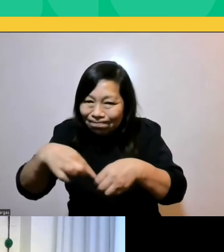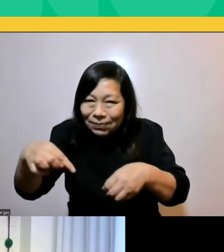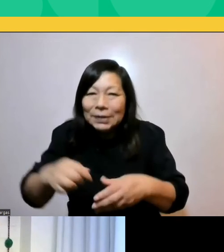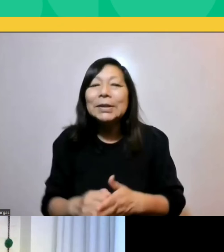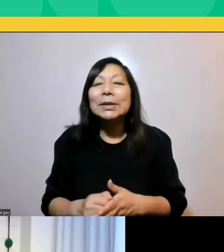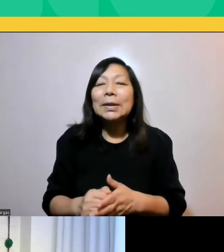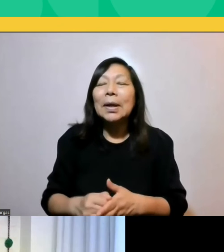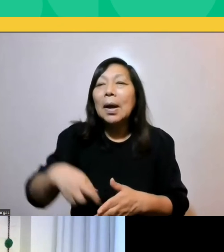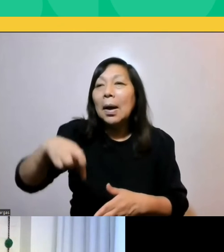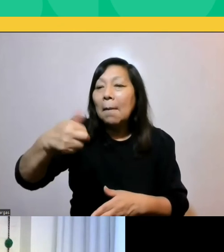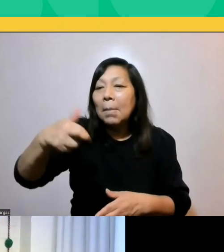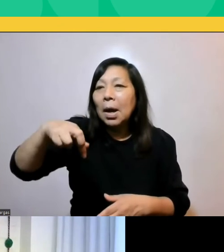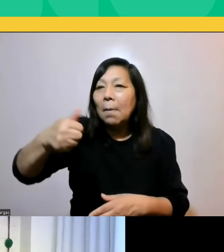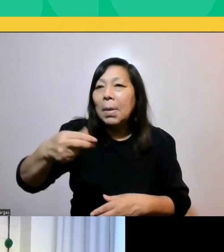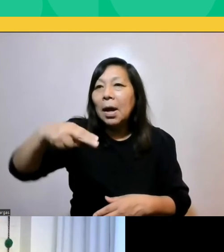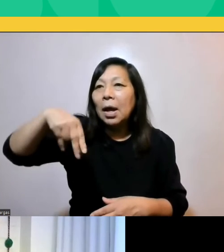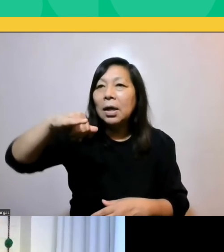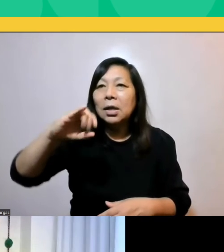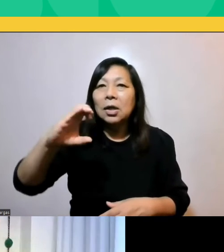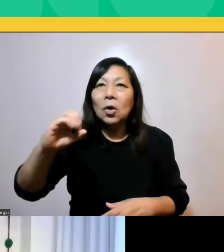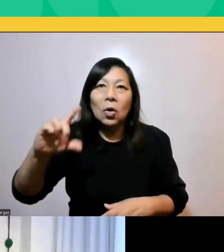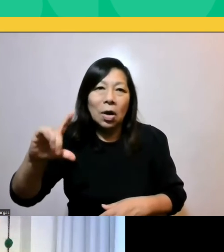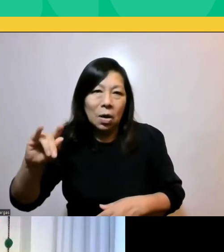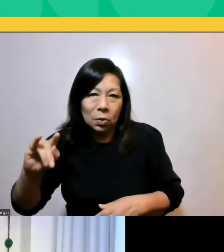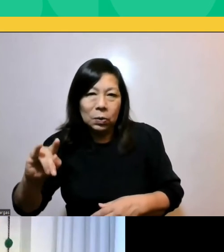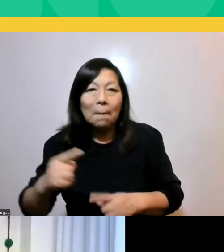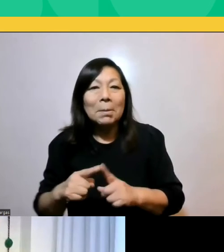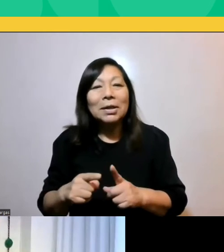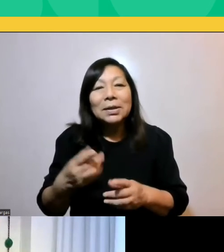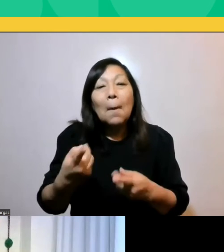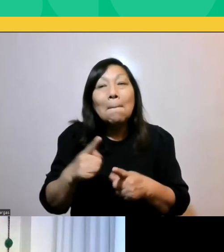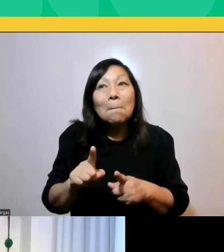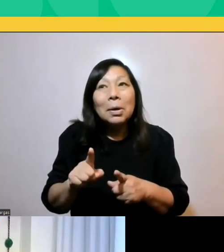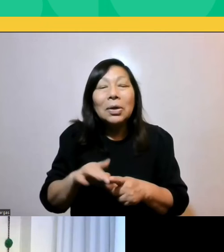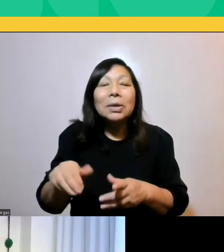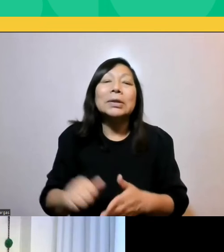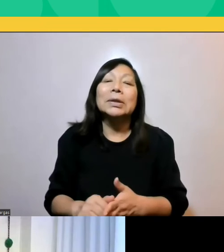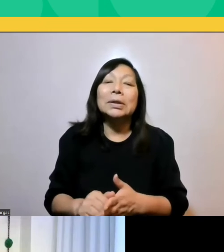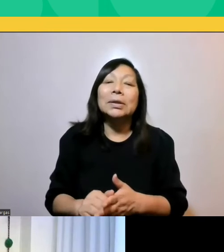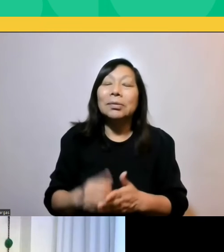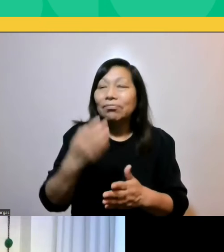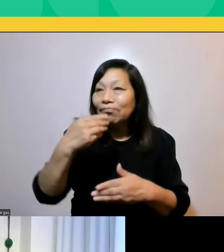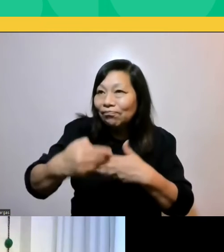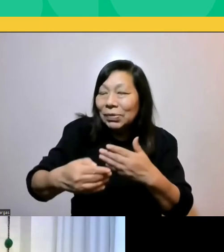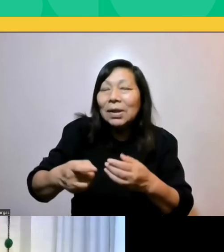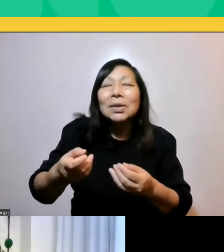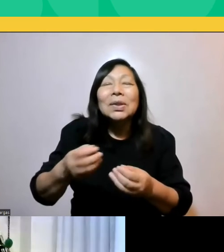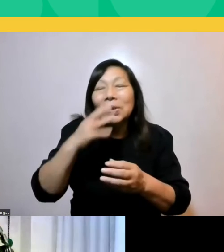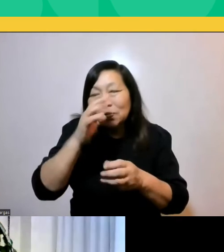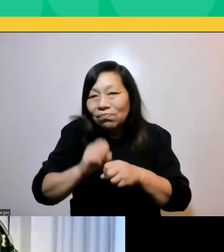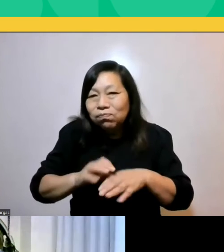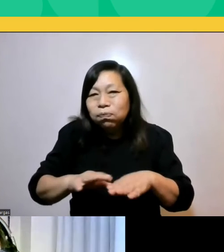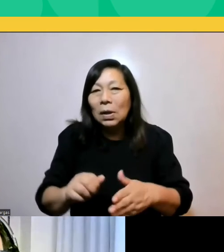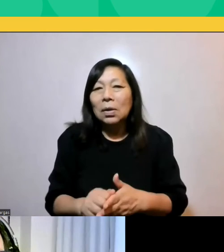cervix, que se hace en quienes tienen relaciones, porque la causa es la infección por el virus del papiloma que se transmite por relaciones sexuales. Pero